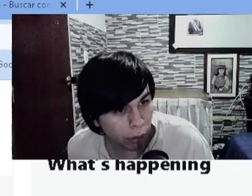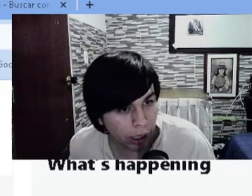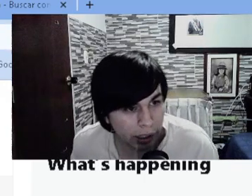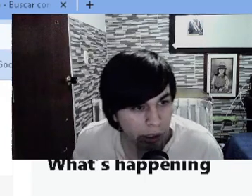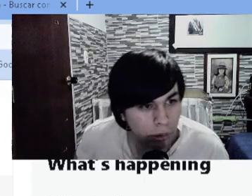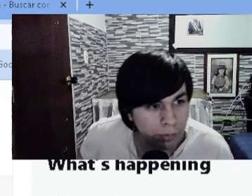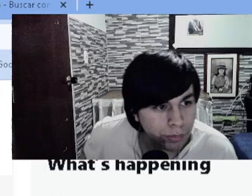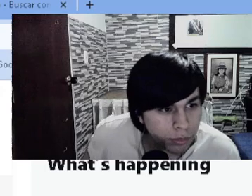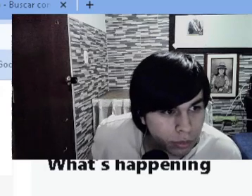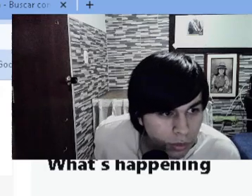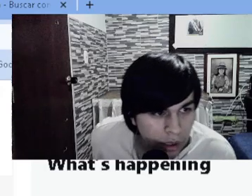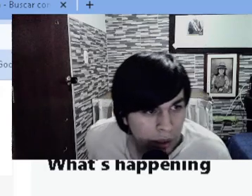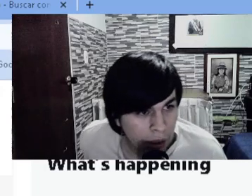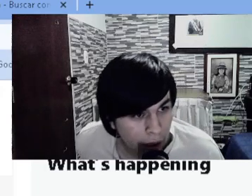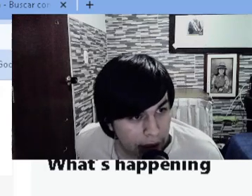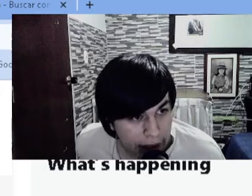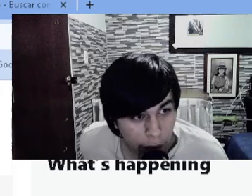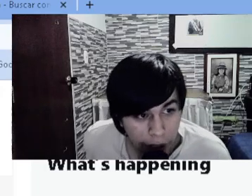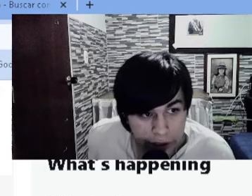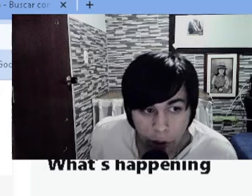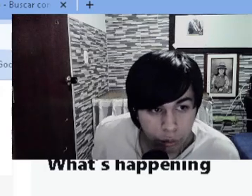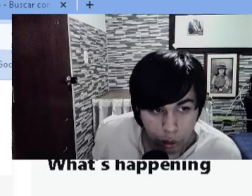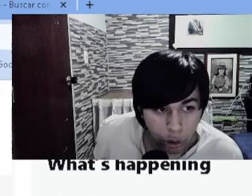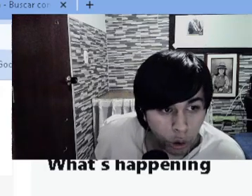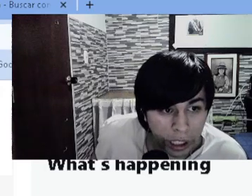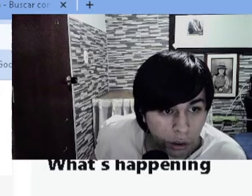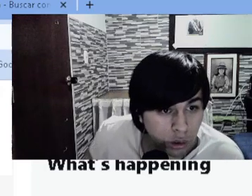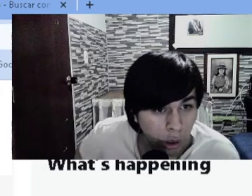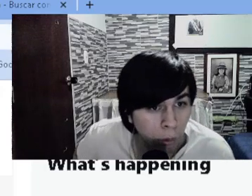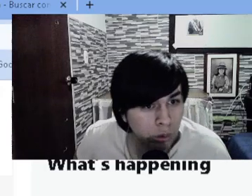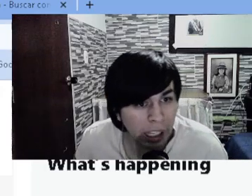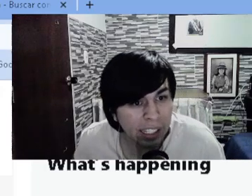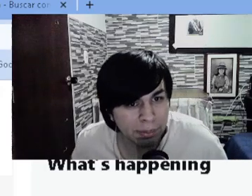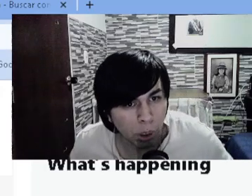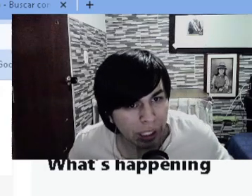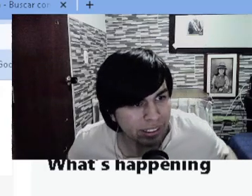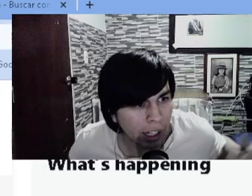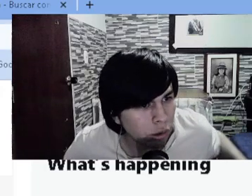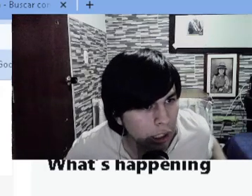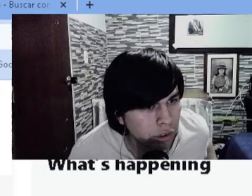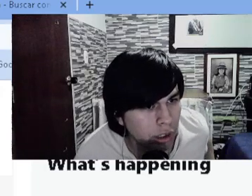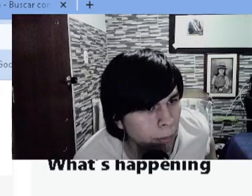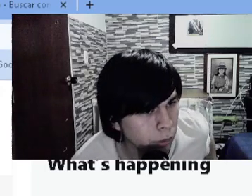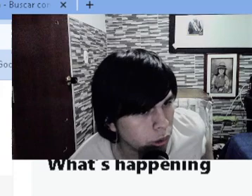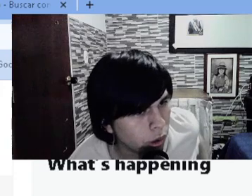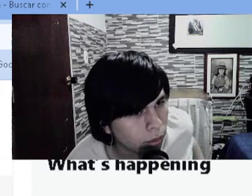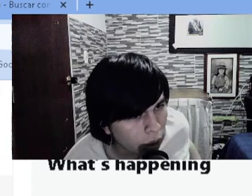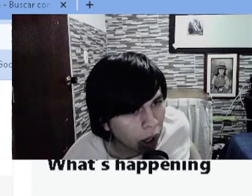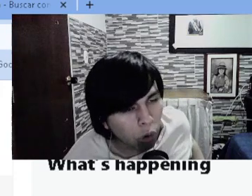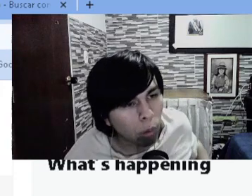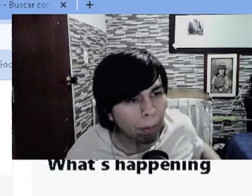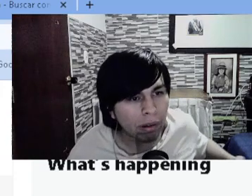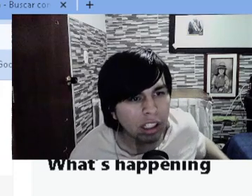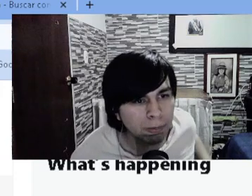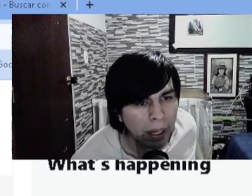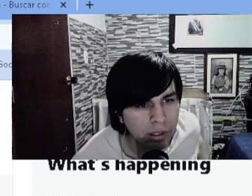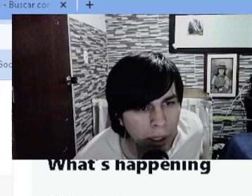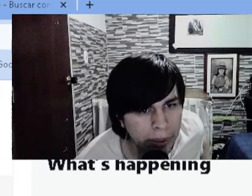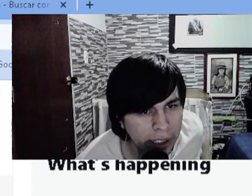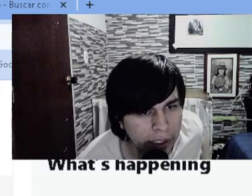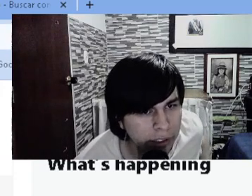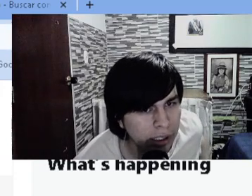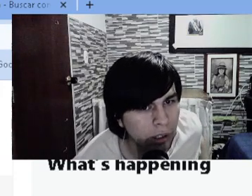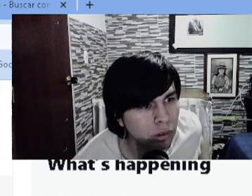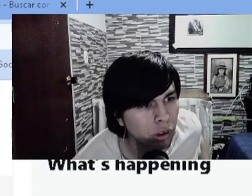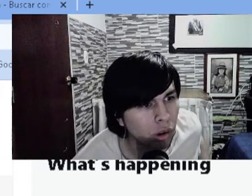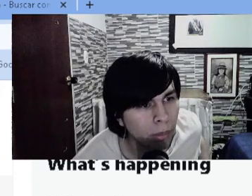pueblo democrático salió a decir lo sucedió hoy en el consejo de Bogotá es violentar los derechos de de la oposición a ocupar un espacio en la